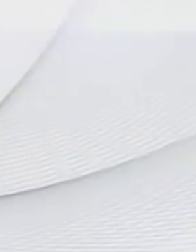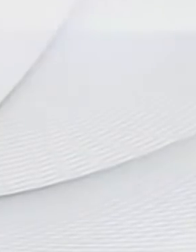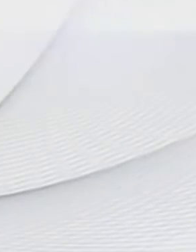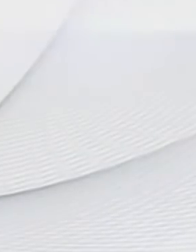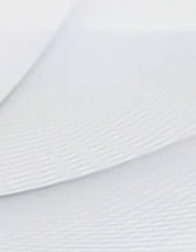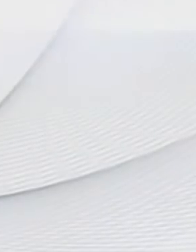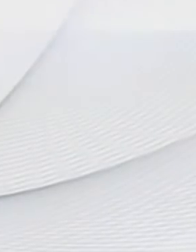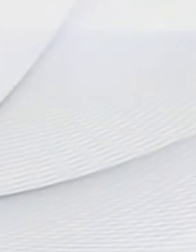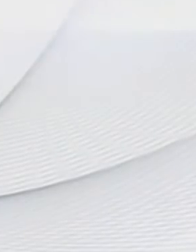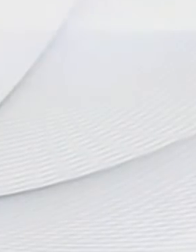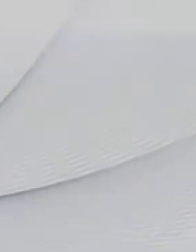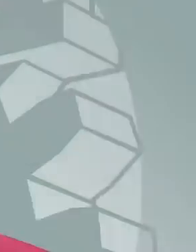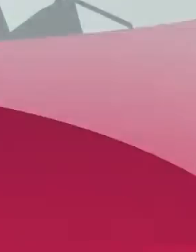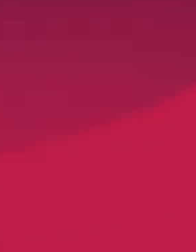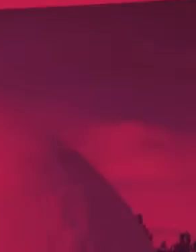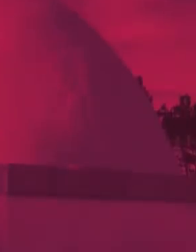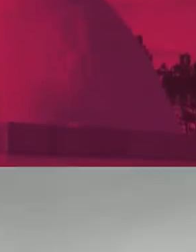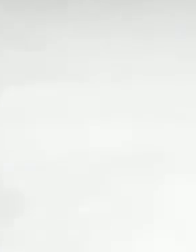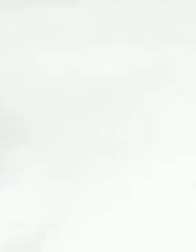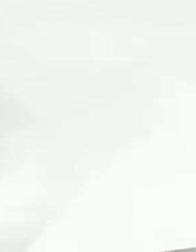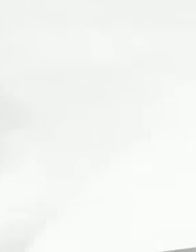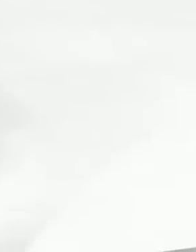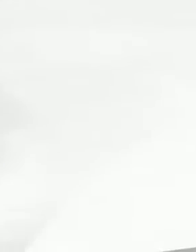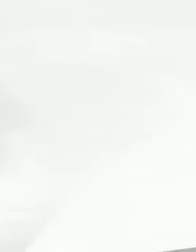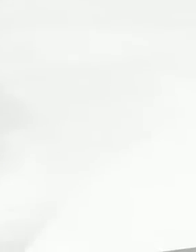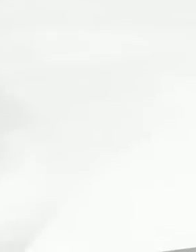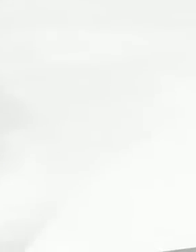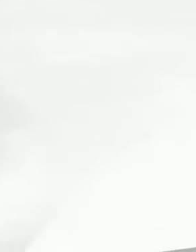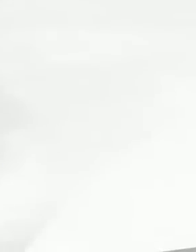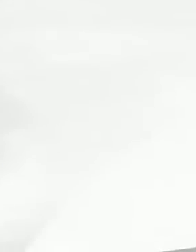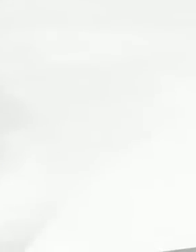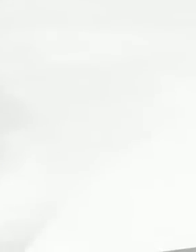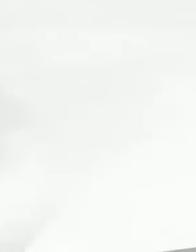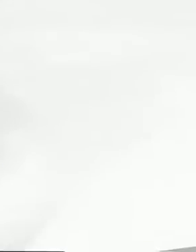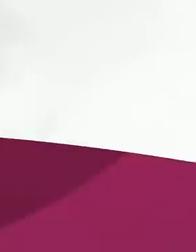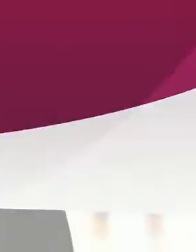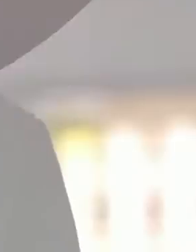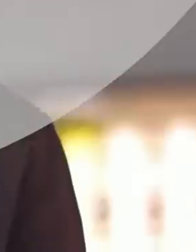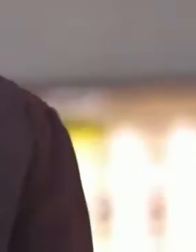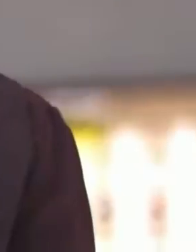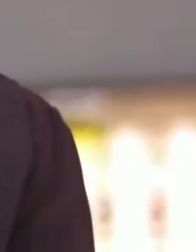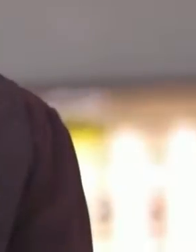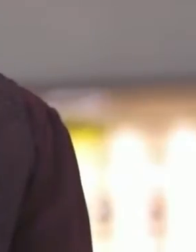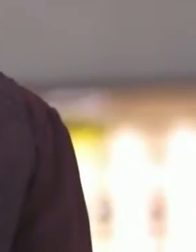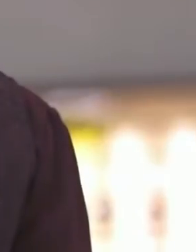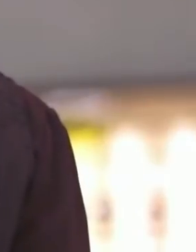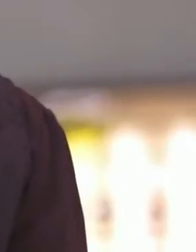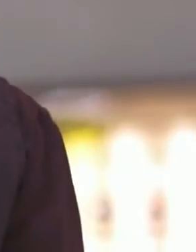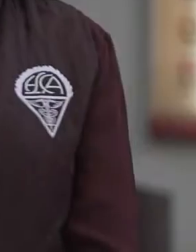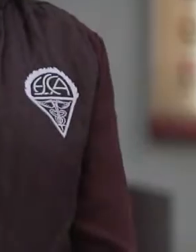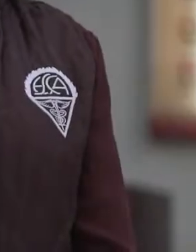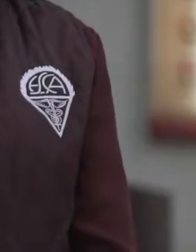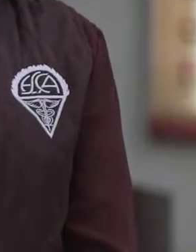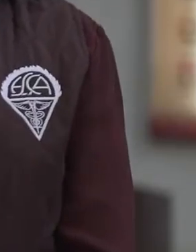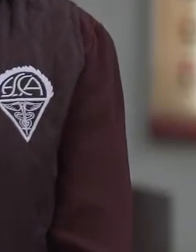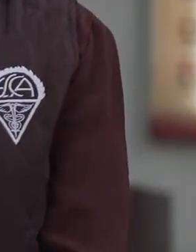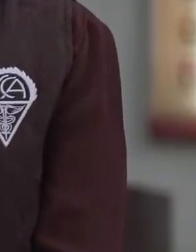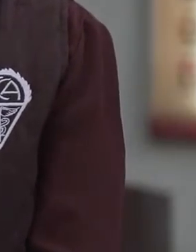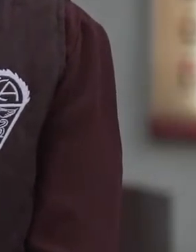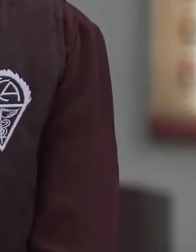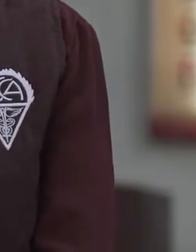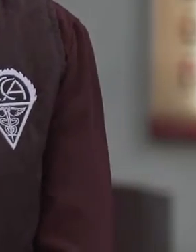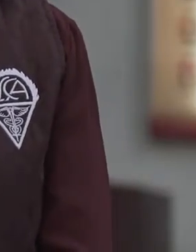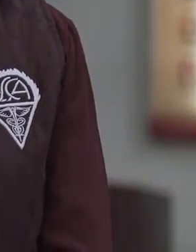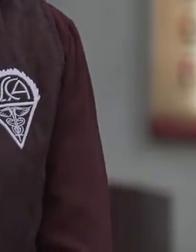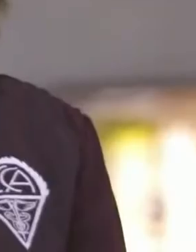Fiscalía General de la República. El Instituto Politécnico Nacional es el instituto de todos los mexicanos. Vemos el